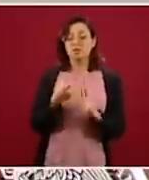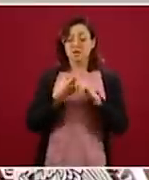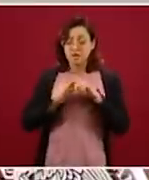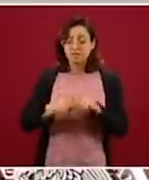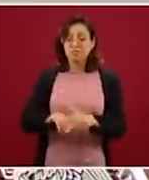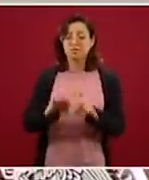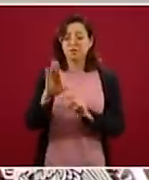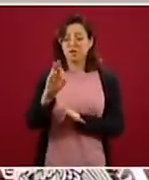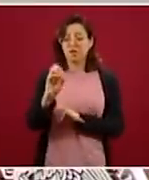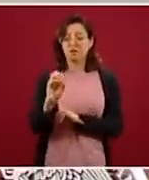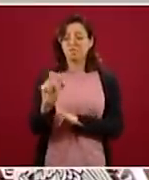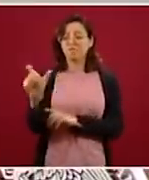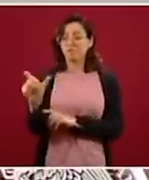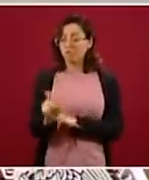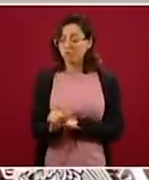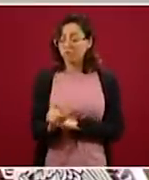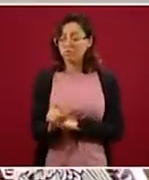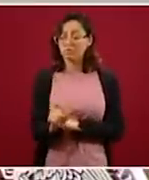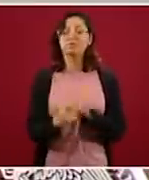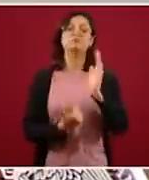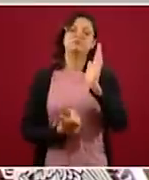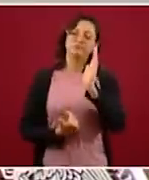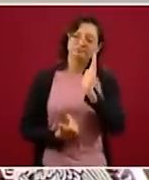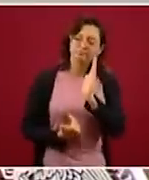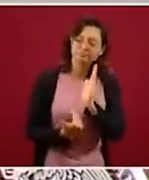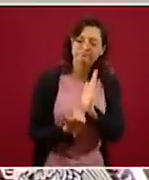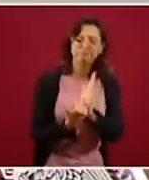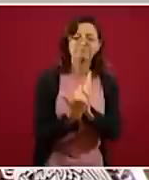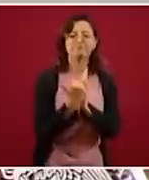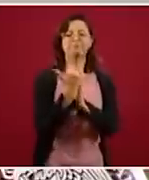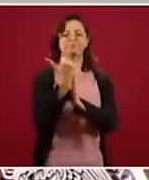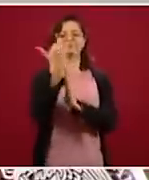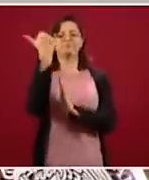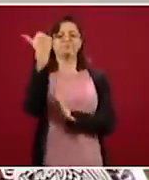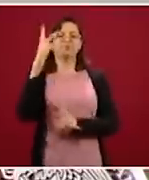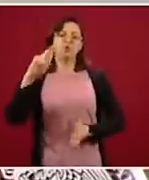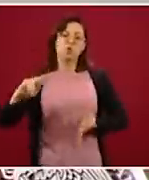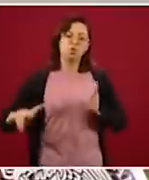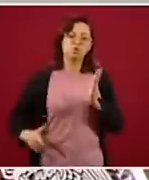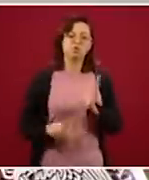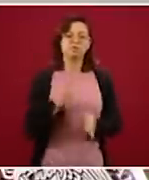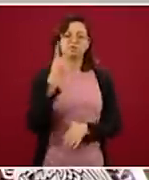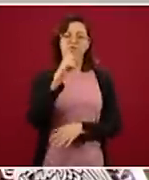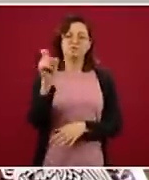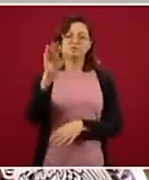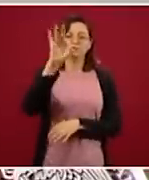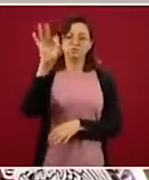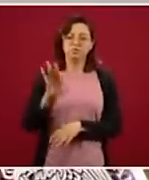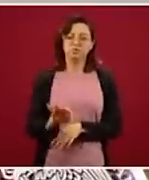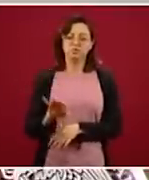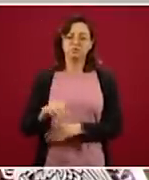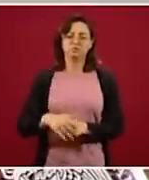Fox y vuelve a poner la consolidación fiscal al 100%.